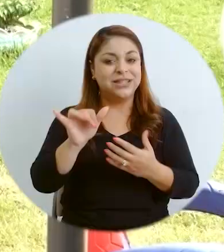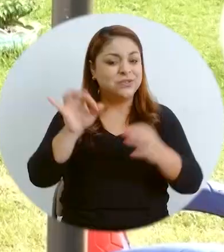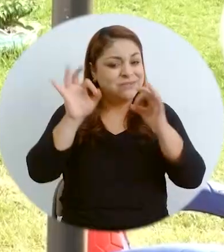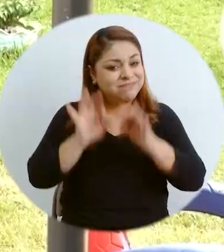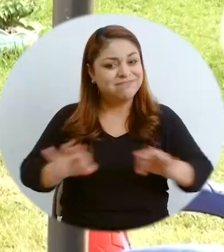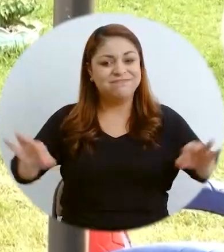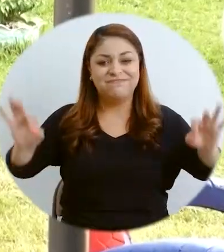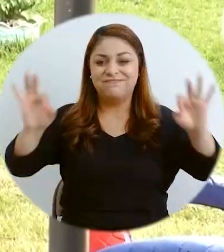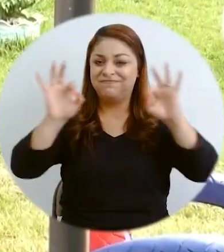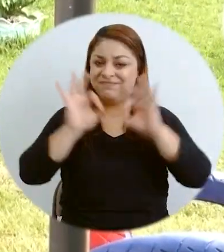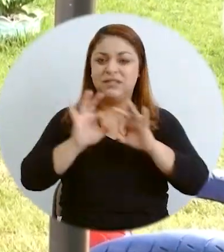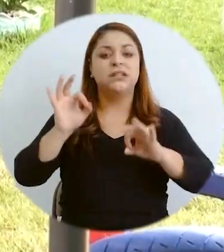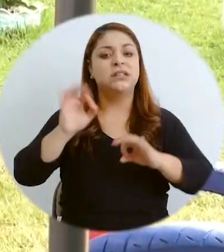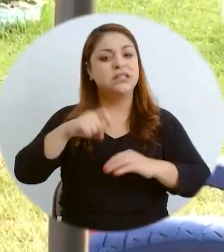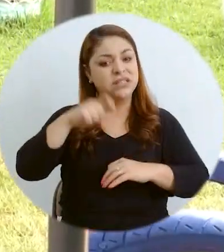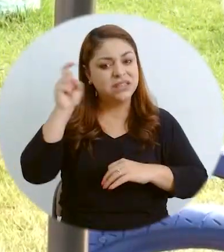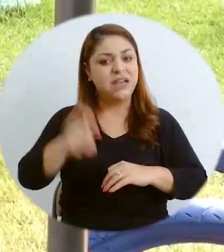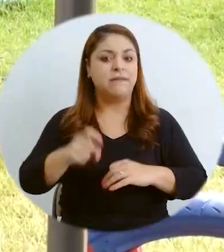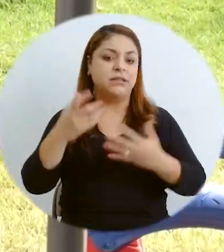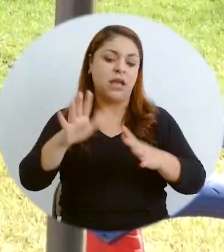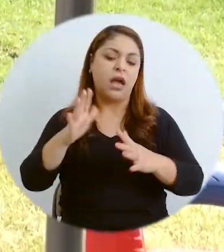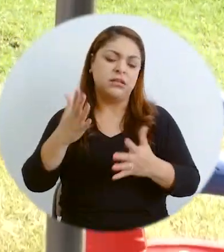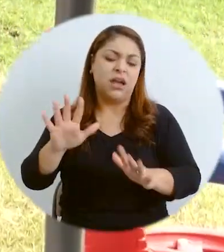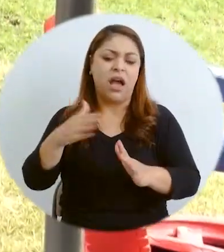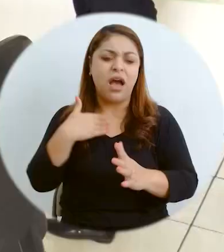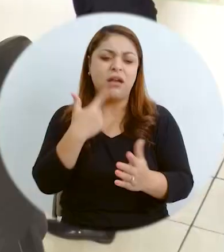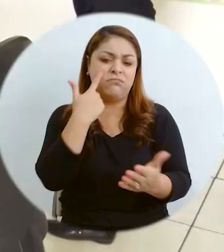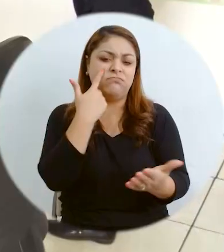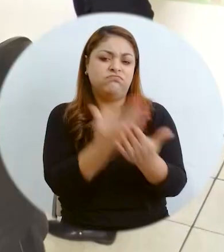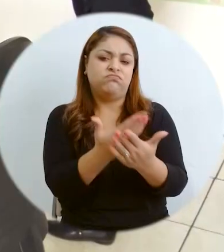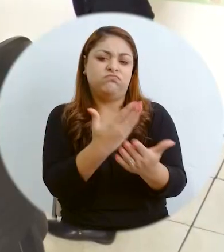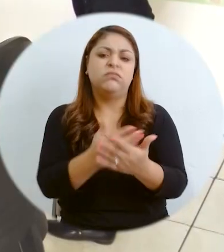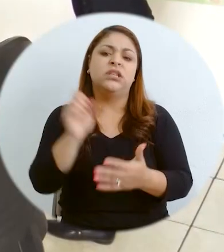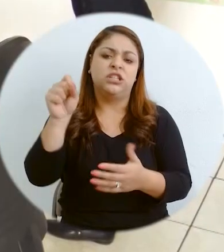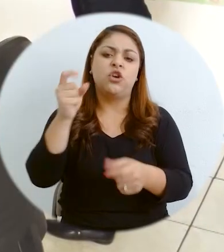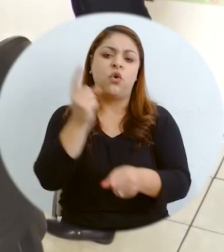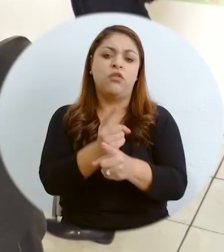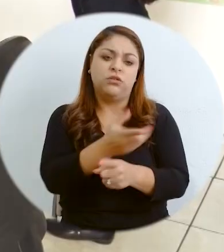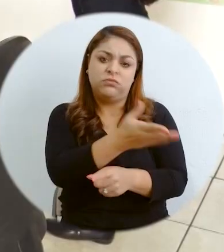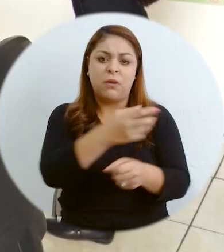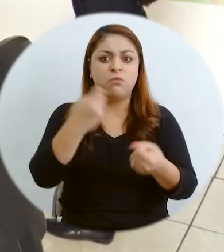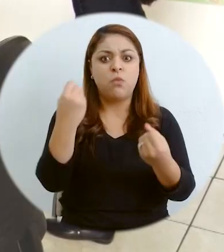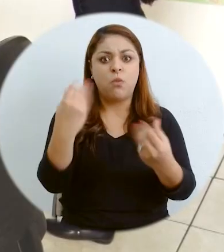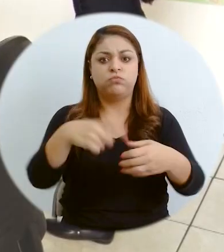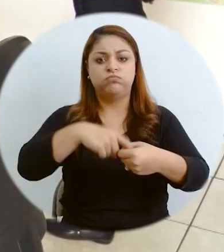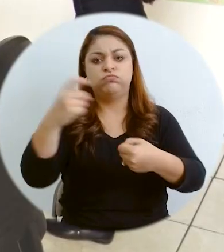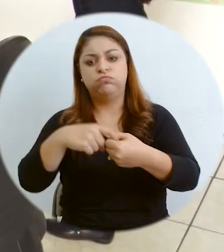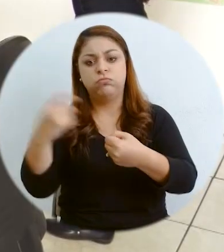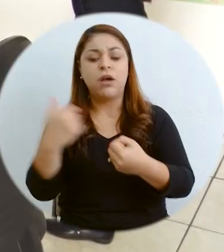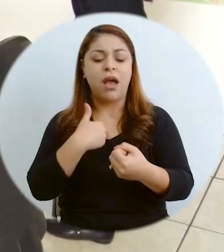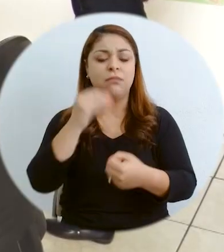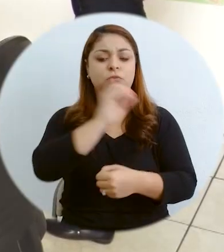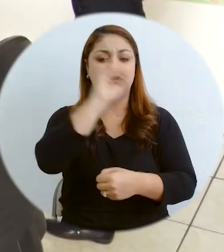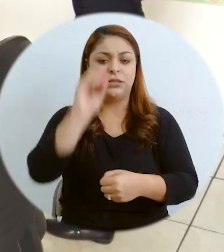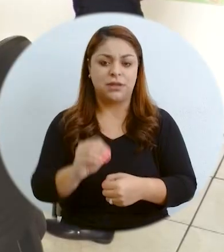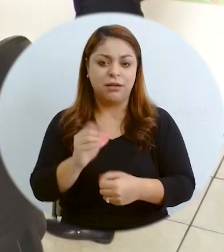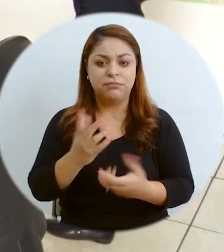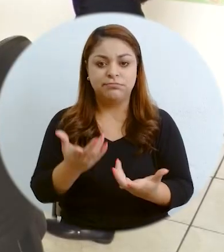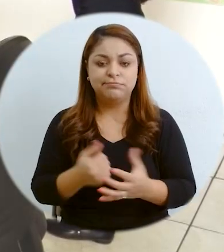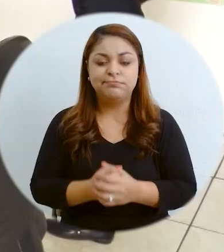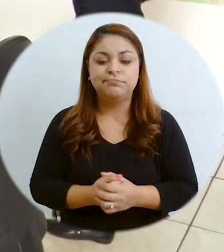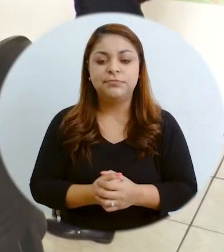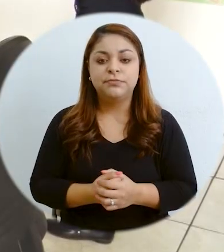que, bueno, fundamentado y está con todos los datos y las estadísticas. Entonces yo considero